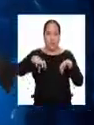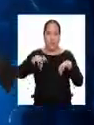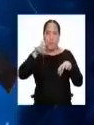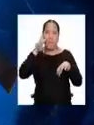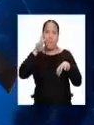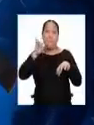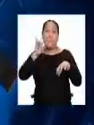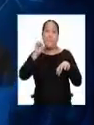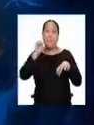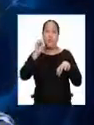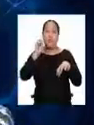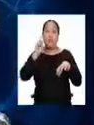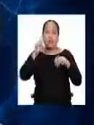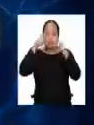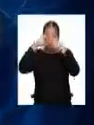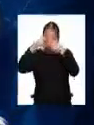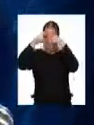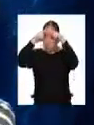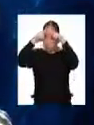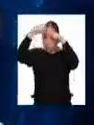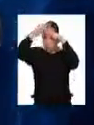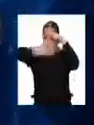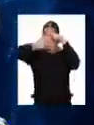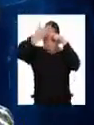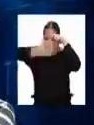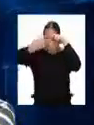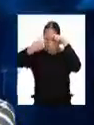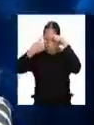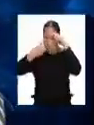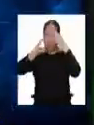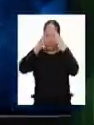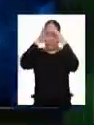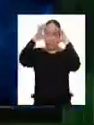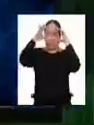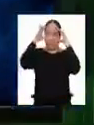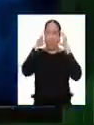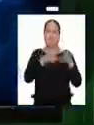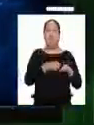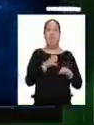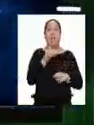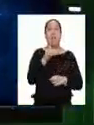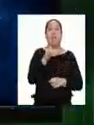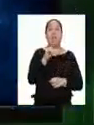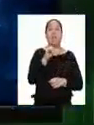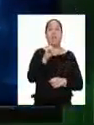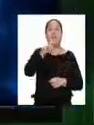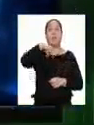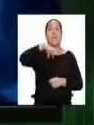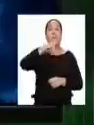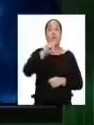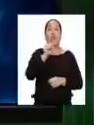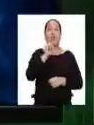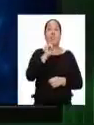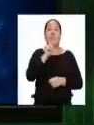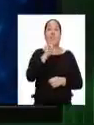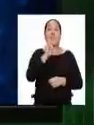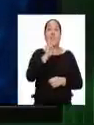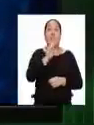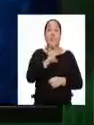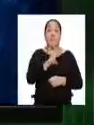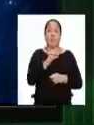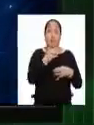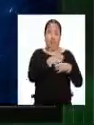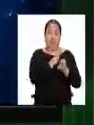que consiste en unos anteojos con una pantalla que recubre los ojos, y el dispositivo informático que genera el entorno